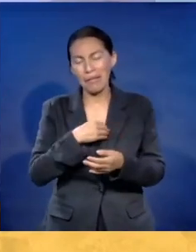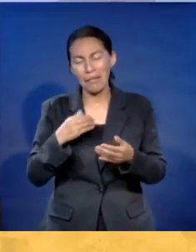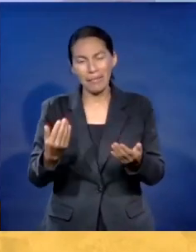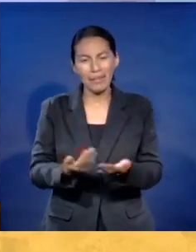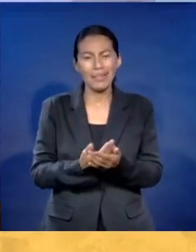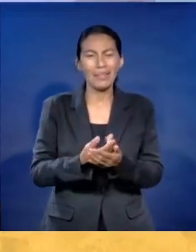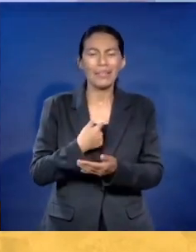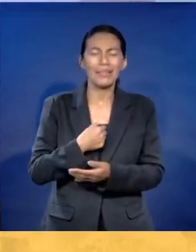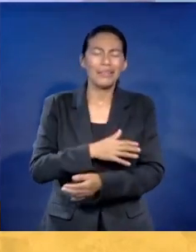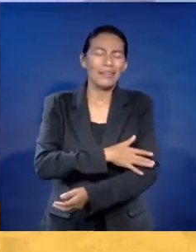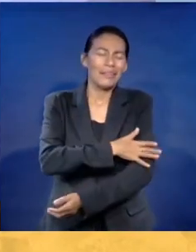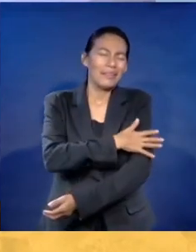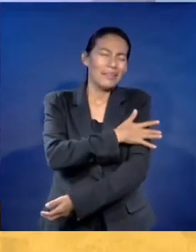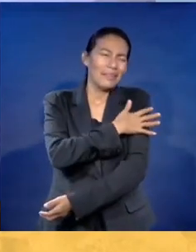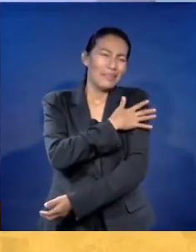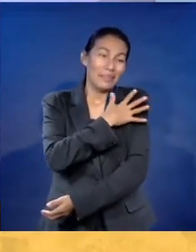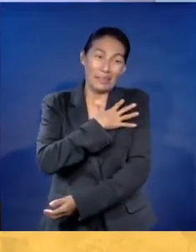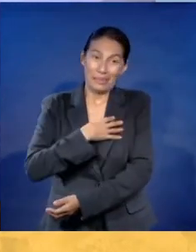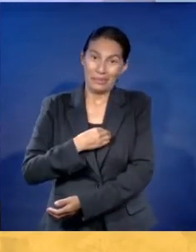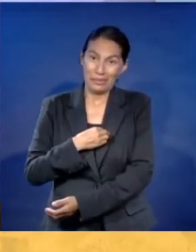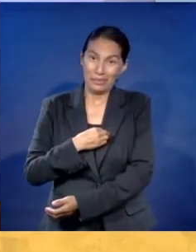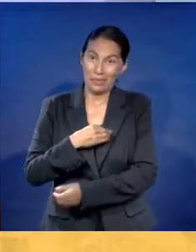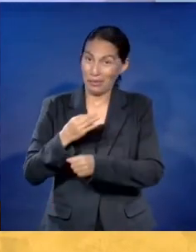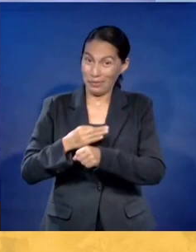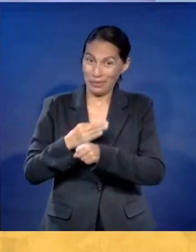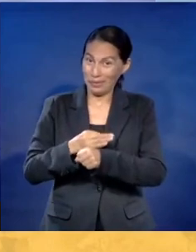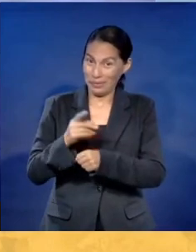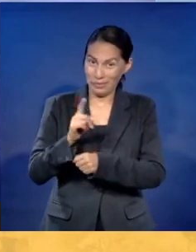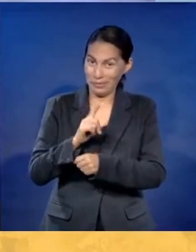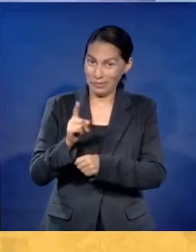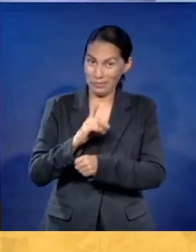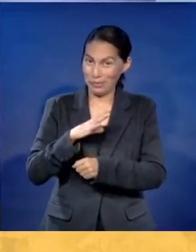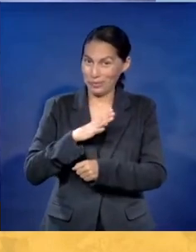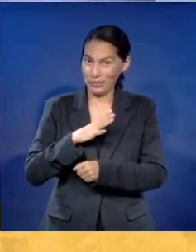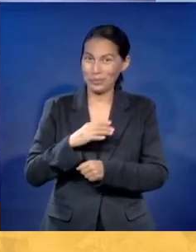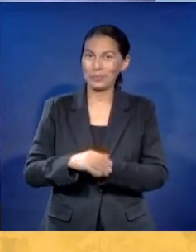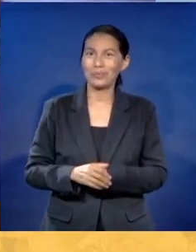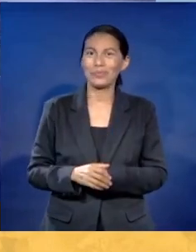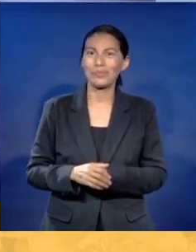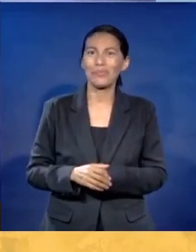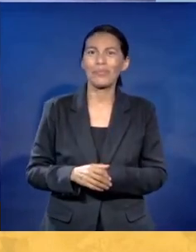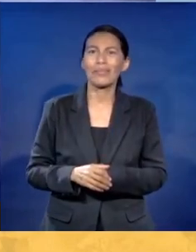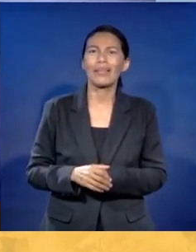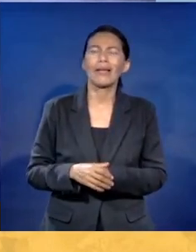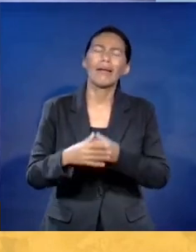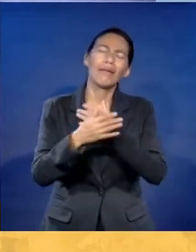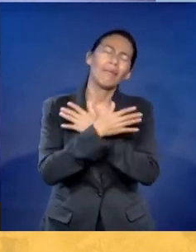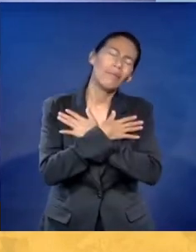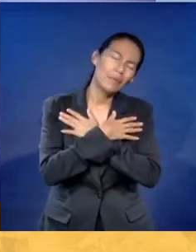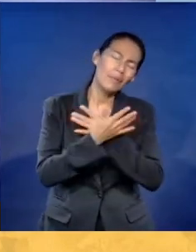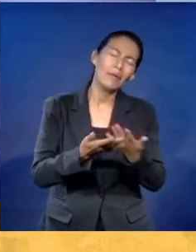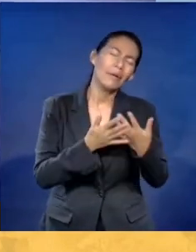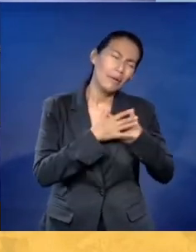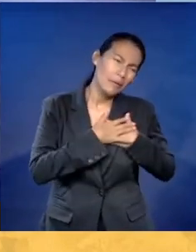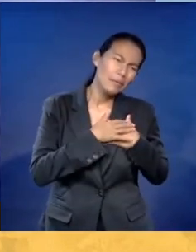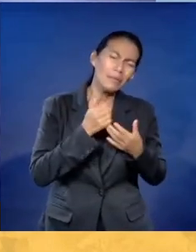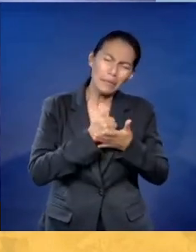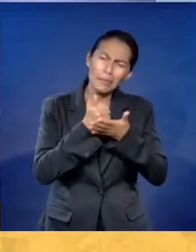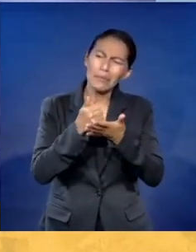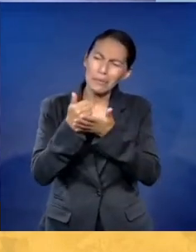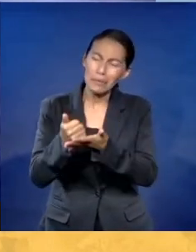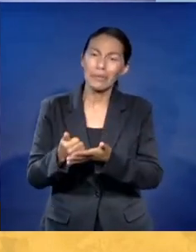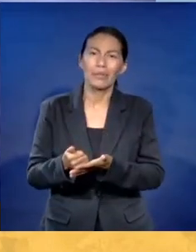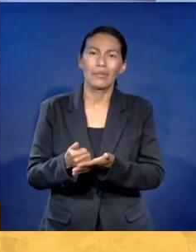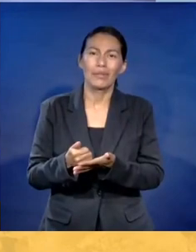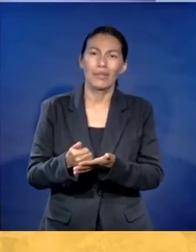emocionado por mis hijos voy a decir esto ahorita que no están Qué hay mi amor y bebé y no yo te voy a ayudar y todo y sí yo te ayudo